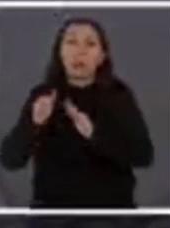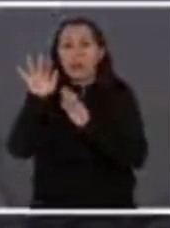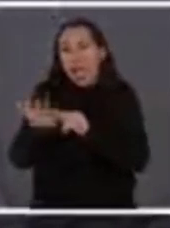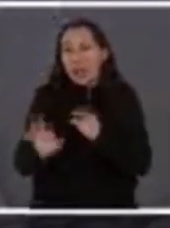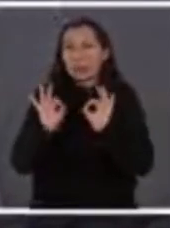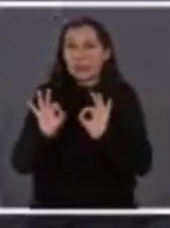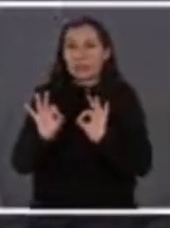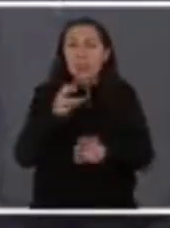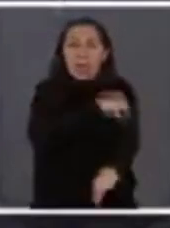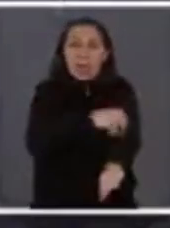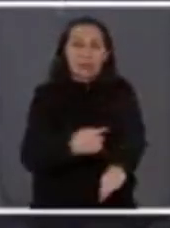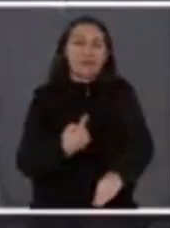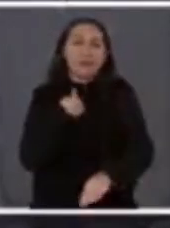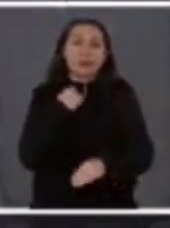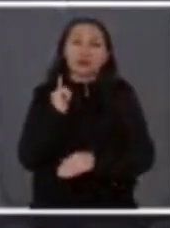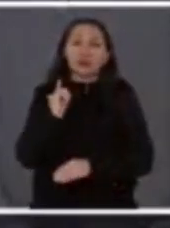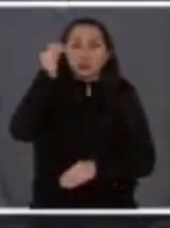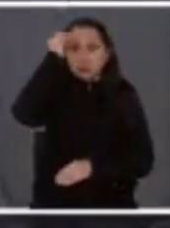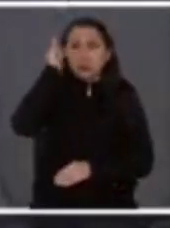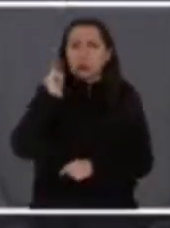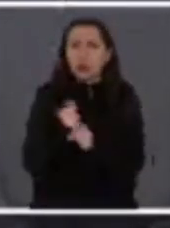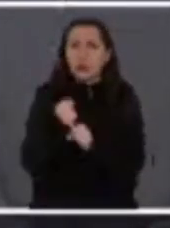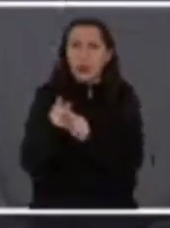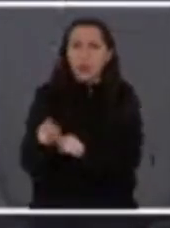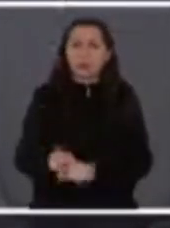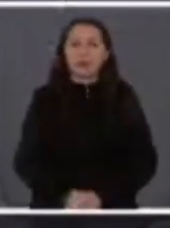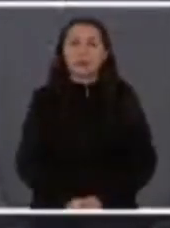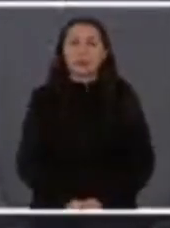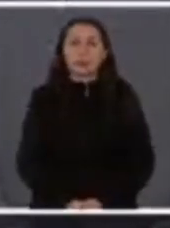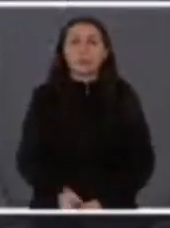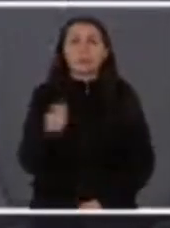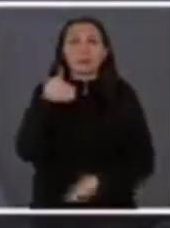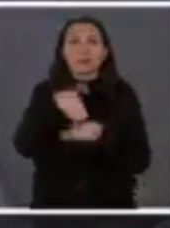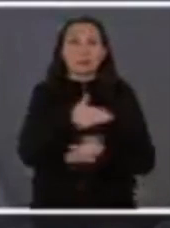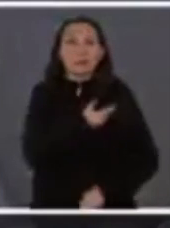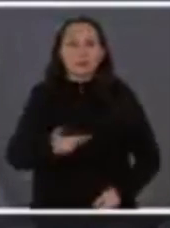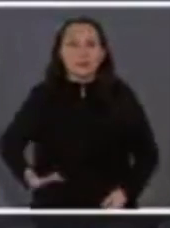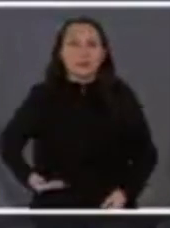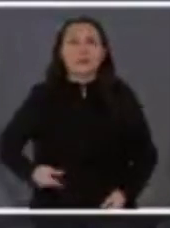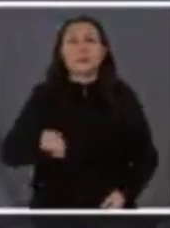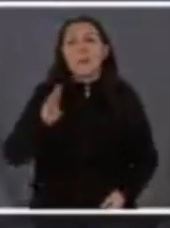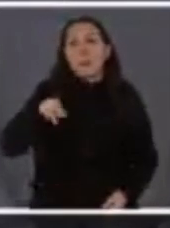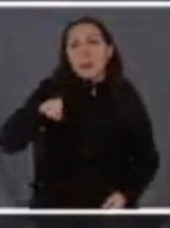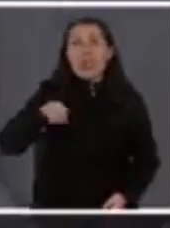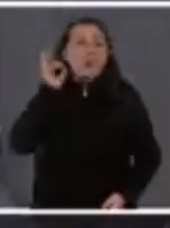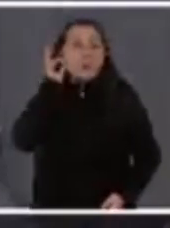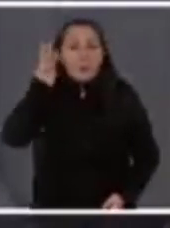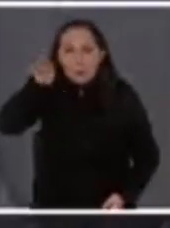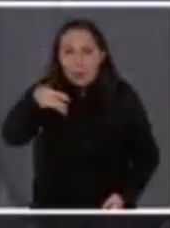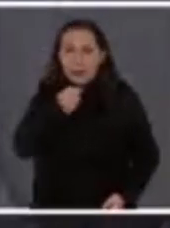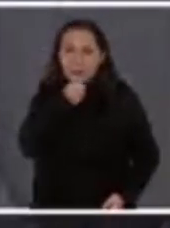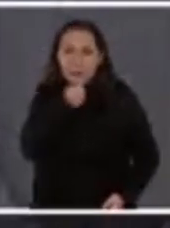características específicas de las regiones afectadas. Así que lo tenemos presente y ya se está trabajando en eso. Buenas tardes, presidente. Bárbara Mena por acá de Mega